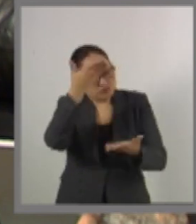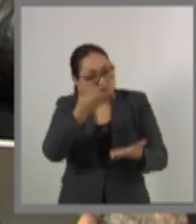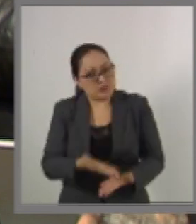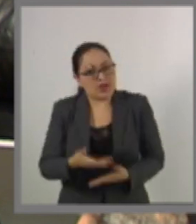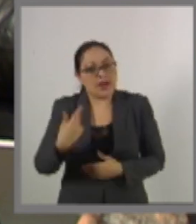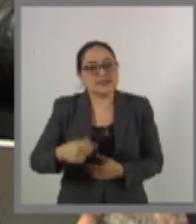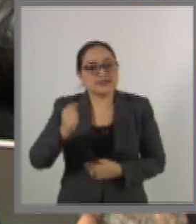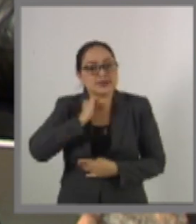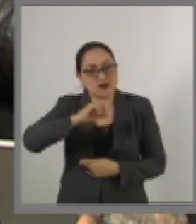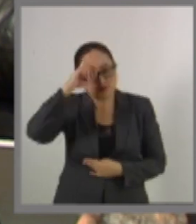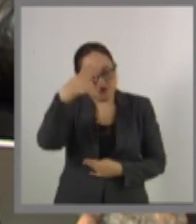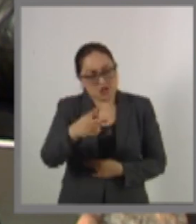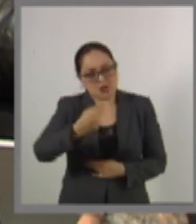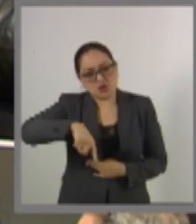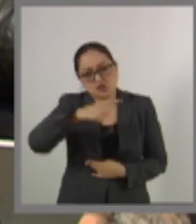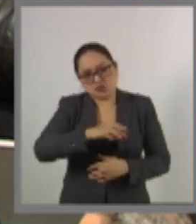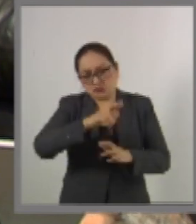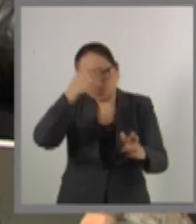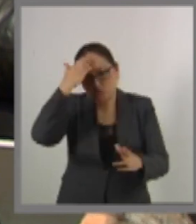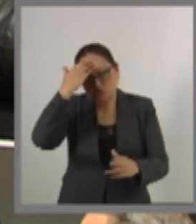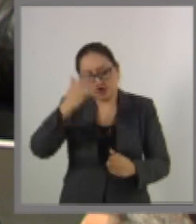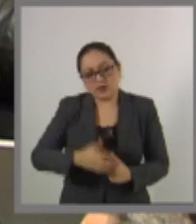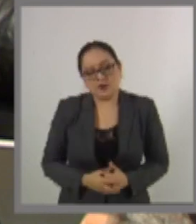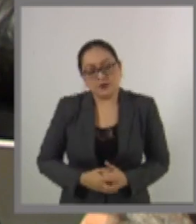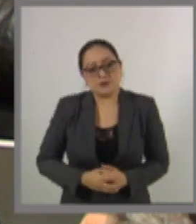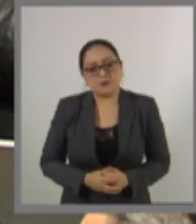este Senado de la República.